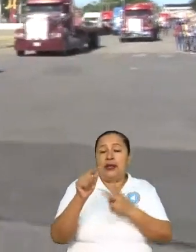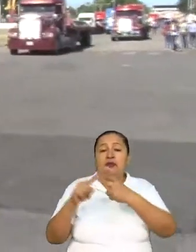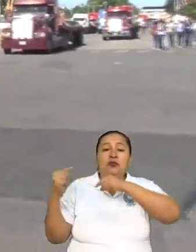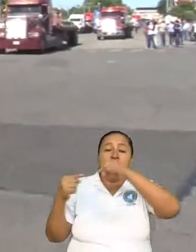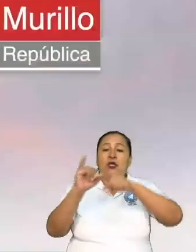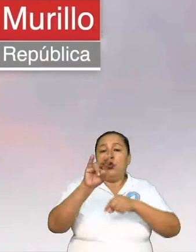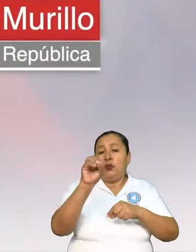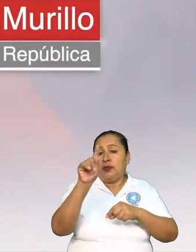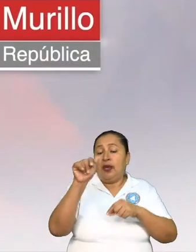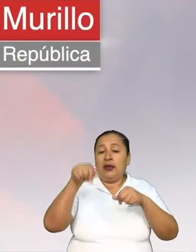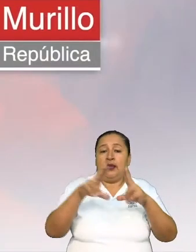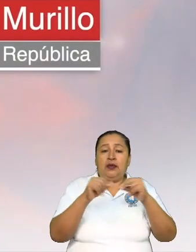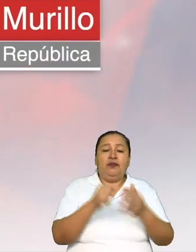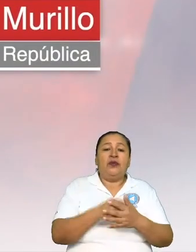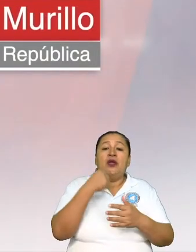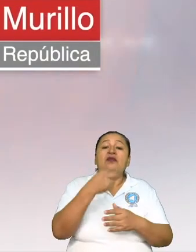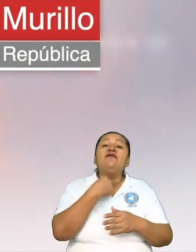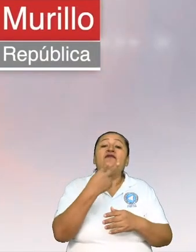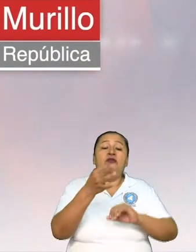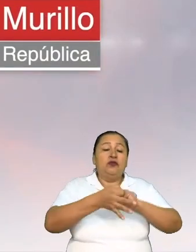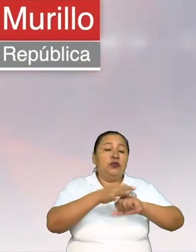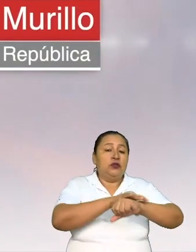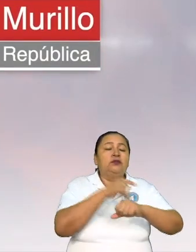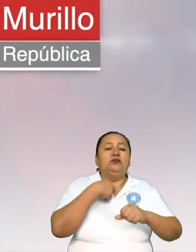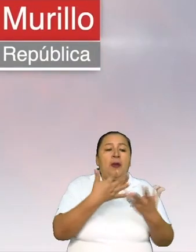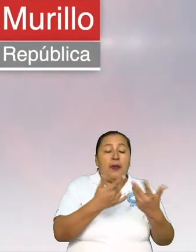nuestro territorio. Estamos preparando el envío de